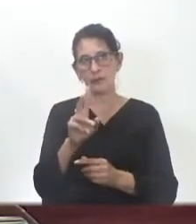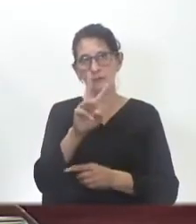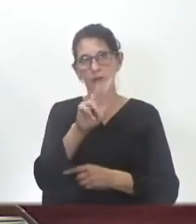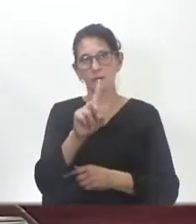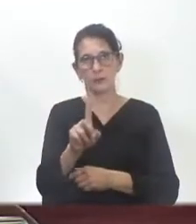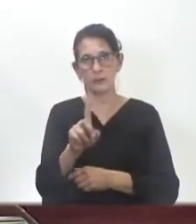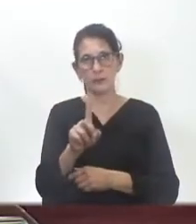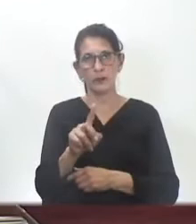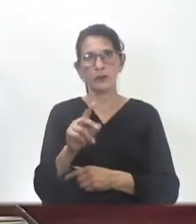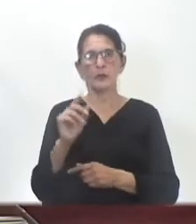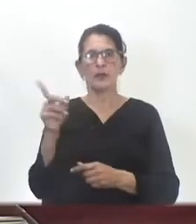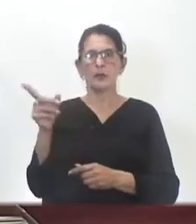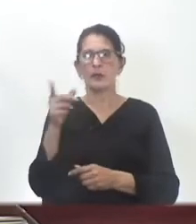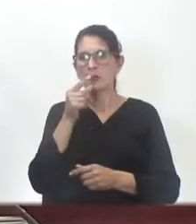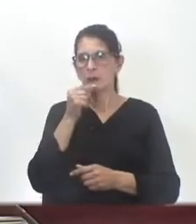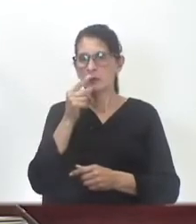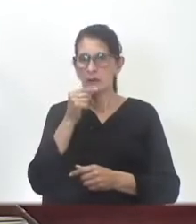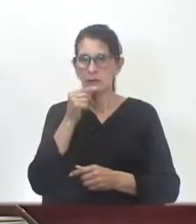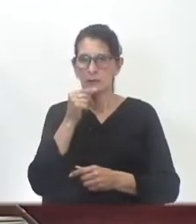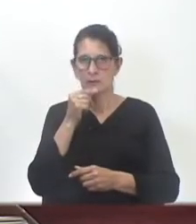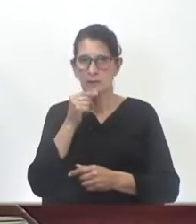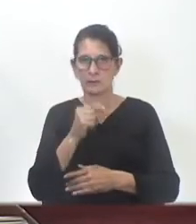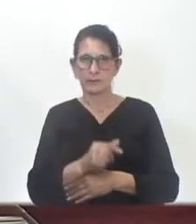2021 el comisionado